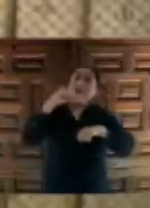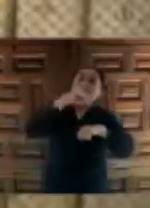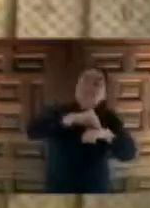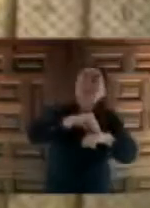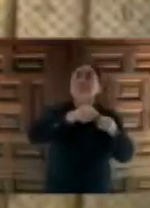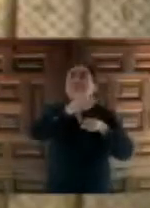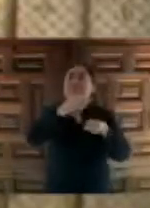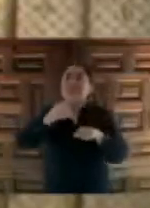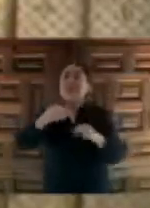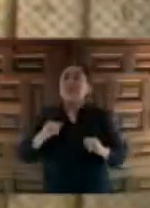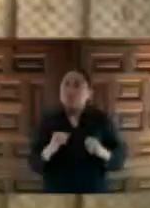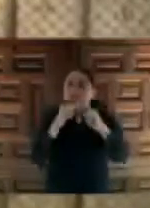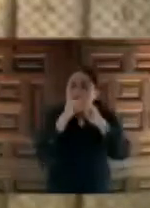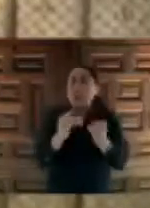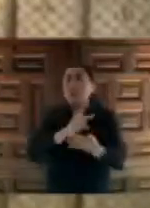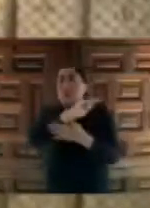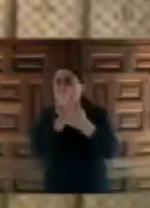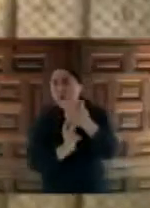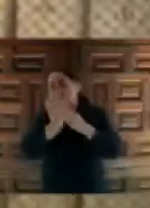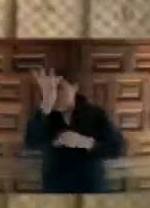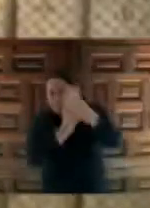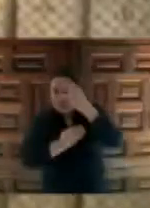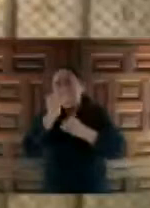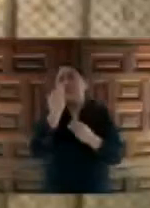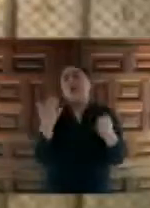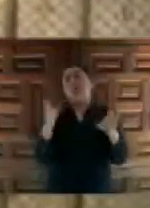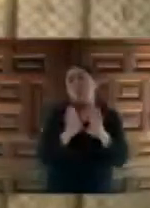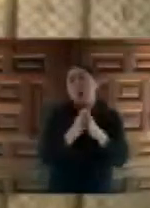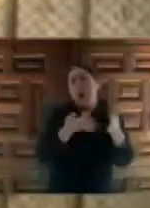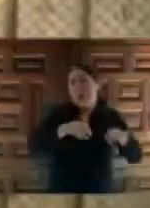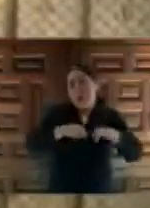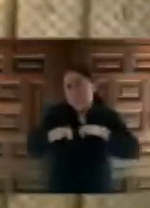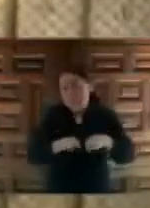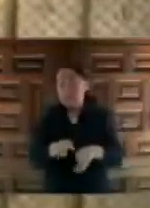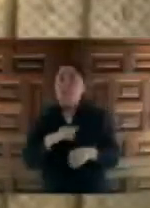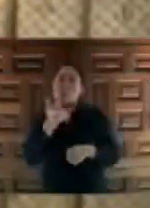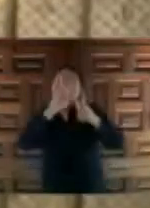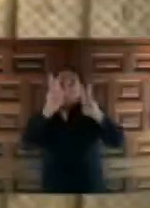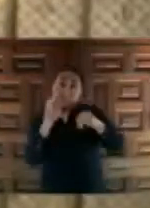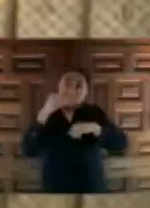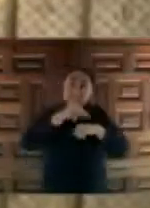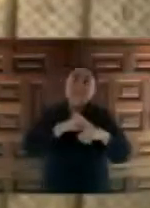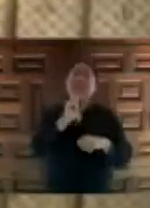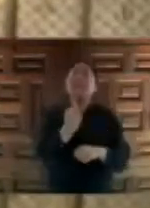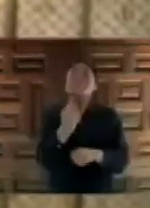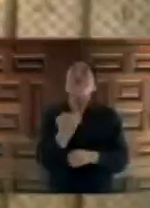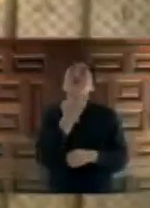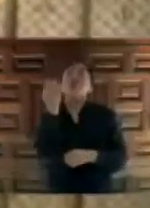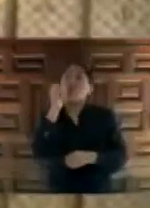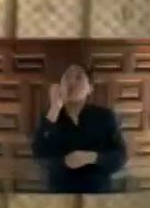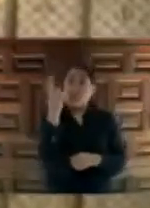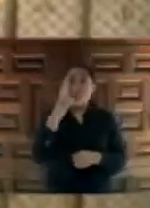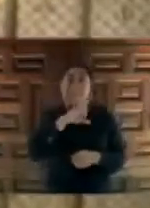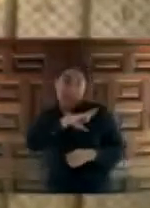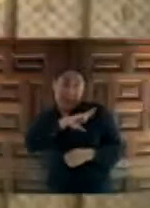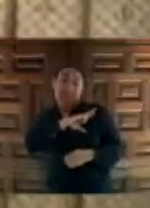instituciones, programas académicos, actores y procesos. Un tema adicional es la educación superior privada,